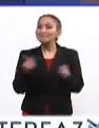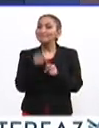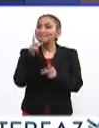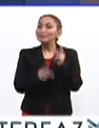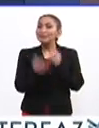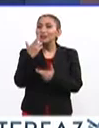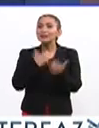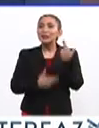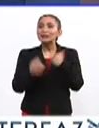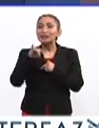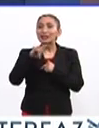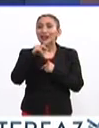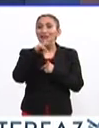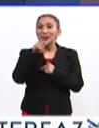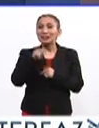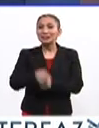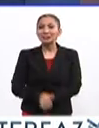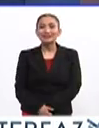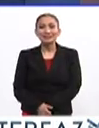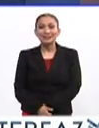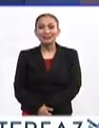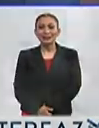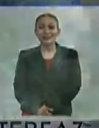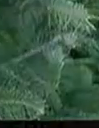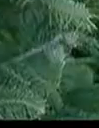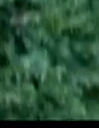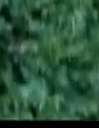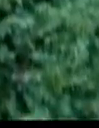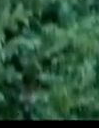brevísima pausa, regresamos. Esto es Interfaz.